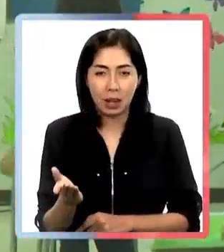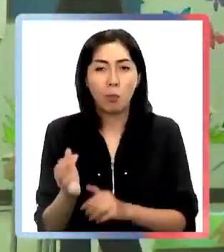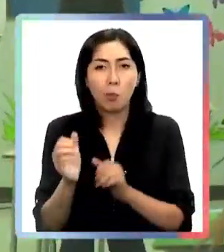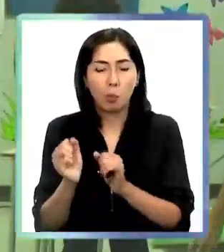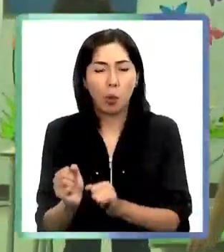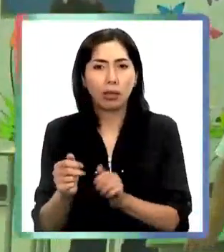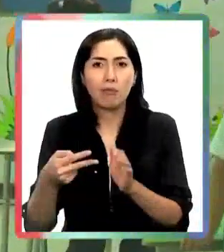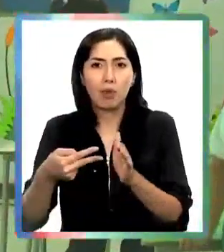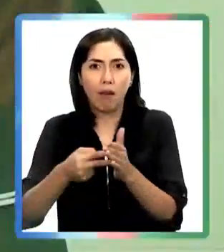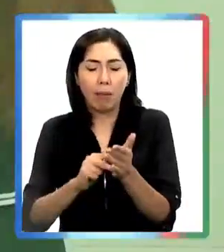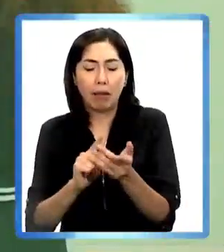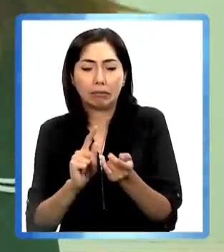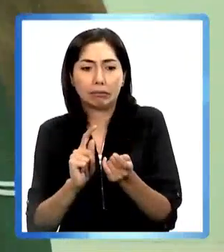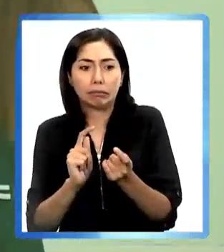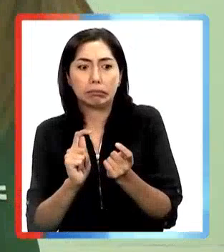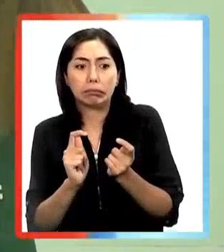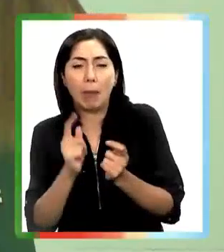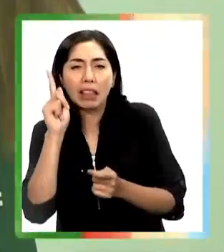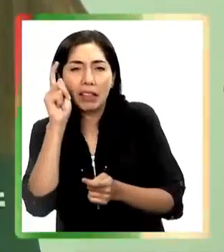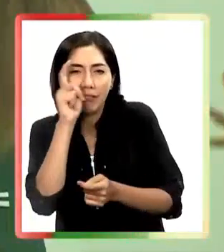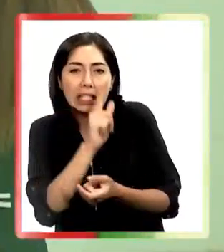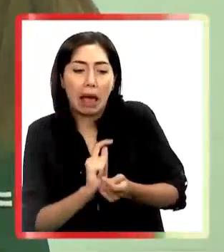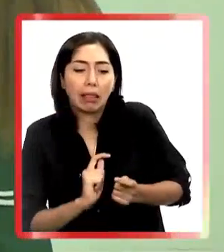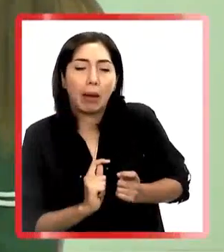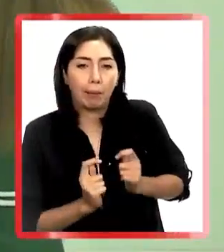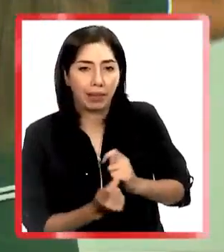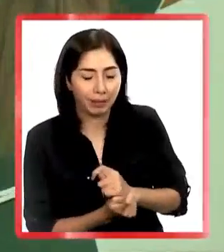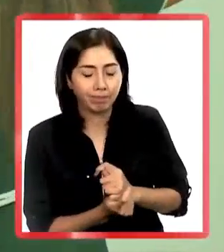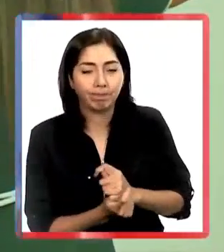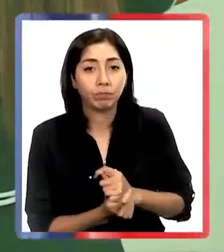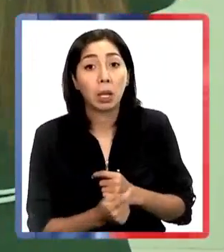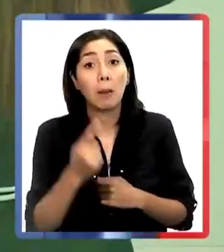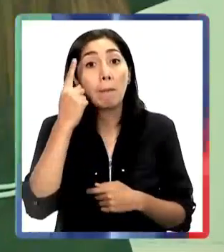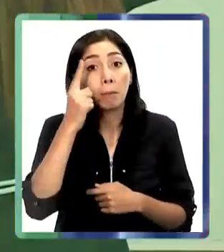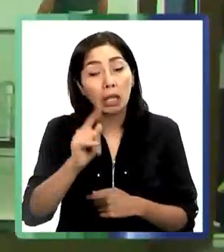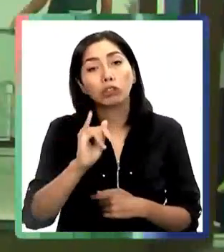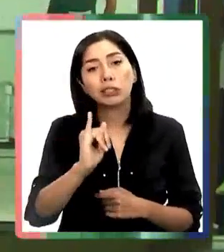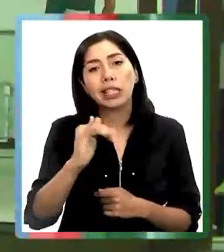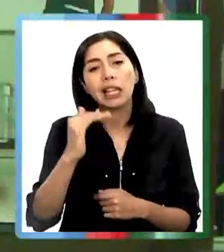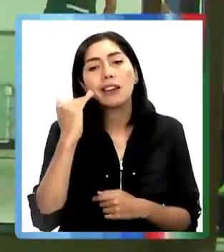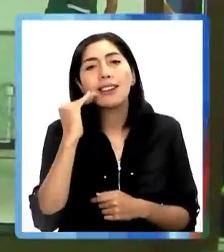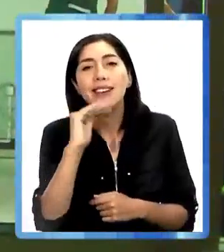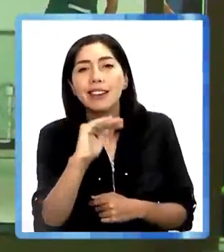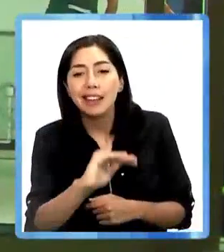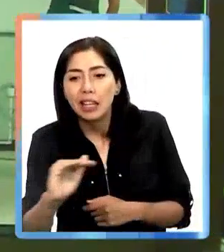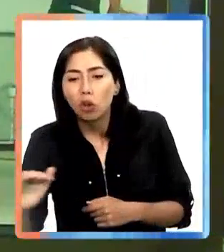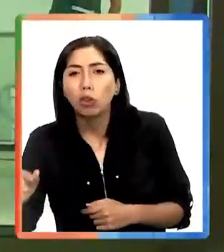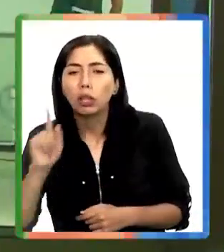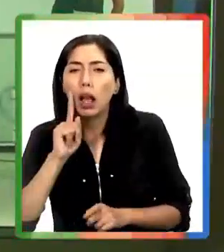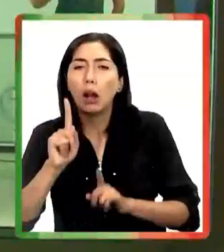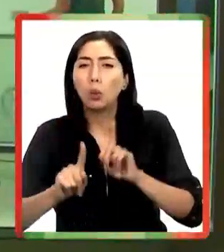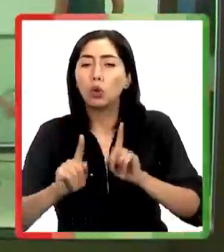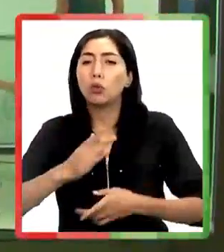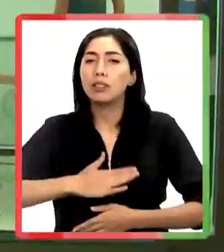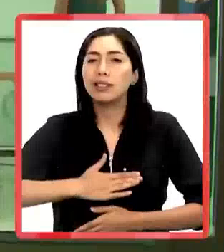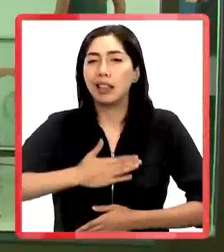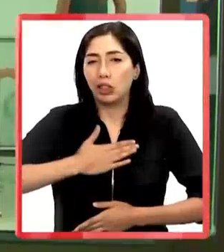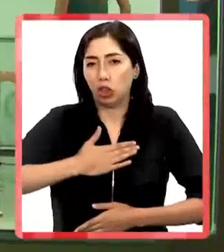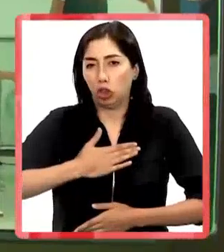largo pudiera generar alguna mayor dificultad. Pero, claro, también los niños se pueden presentar